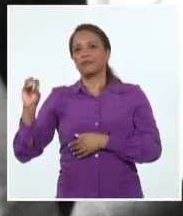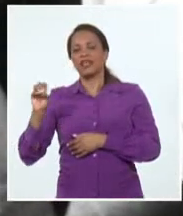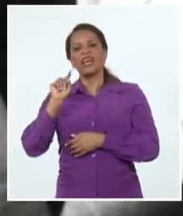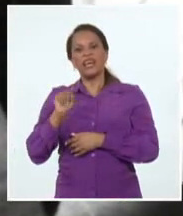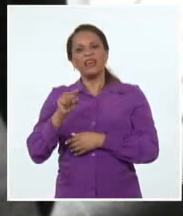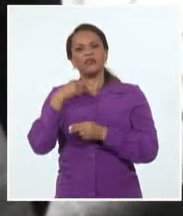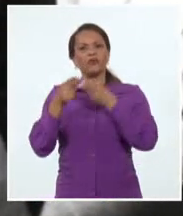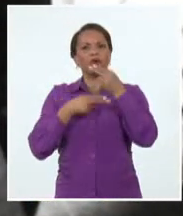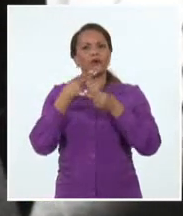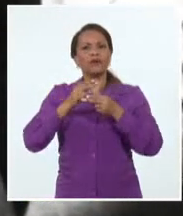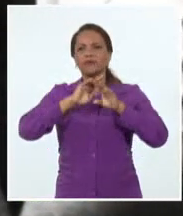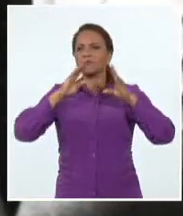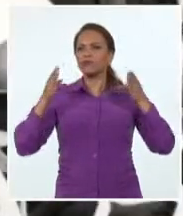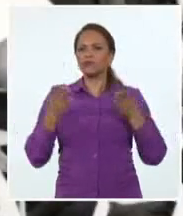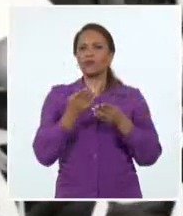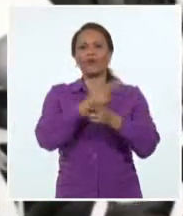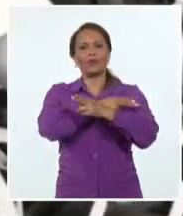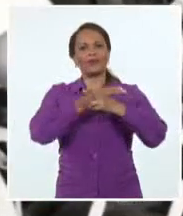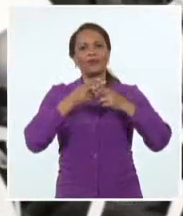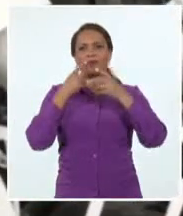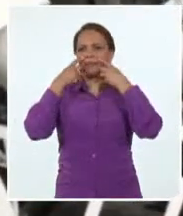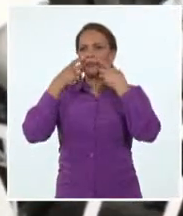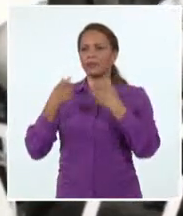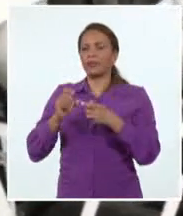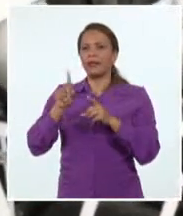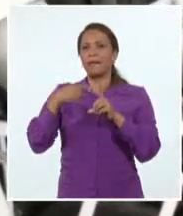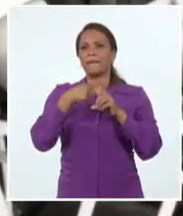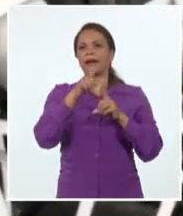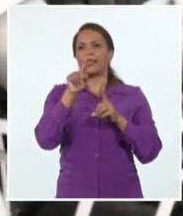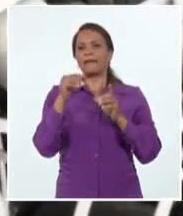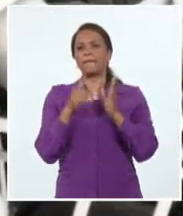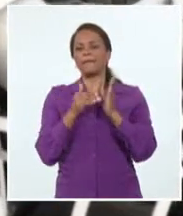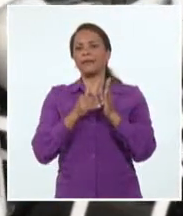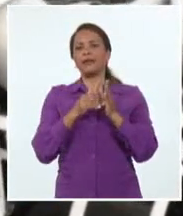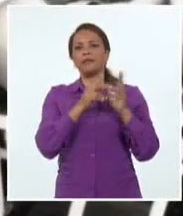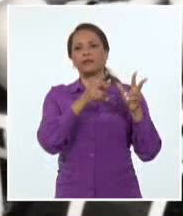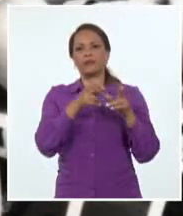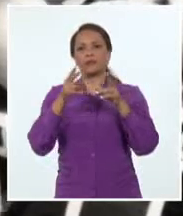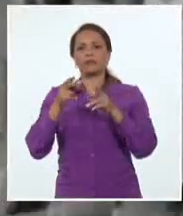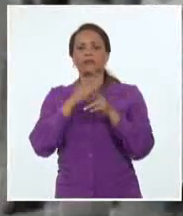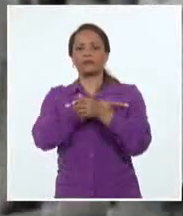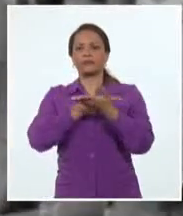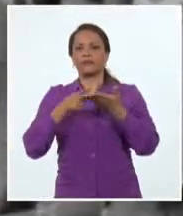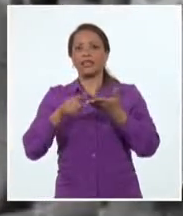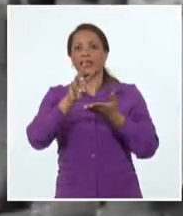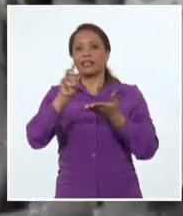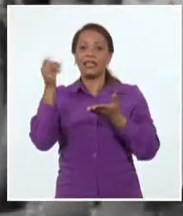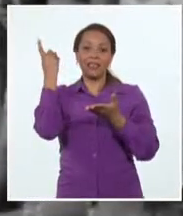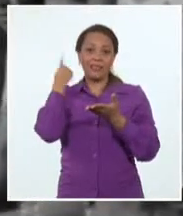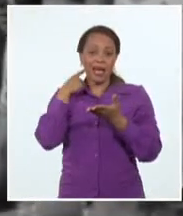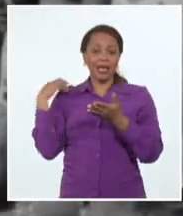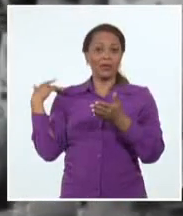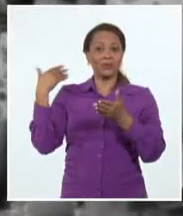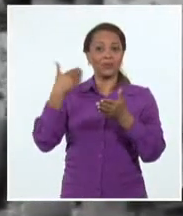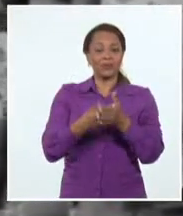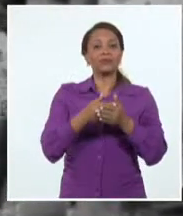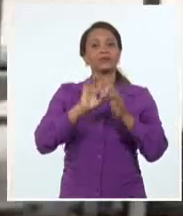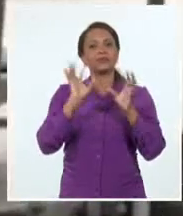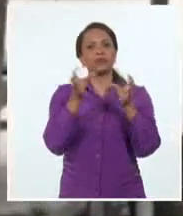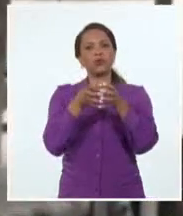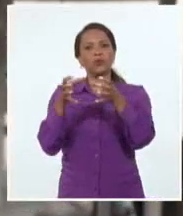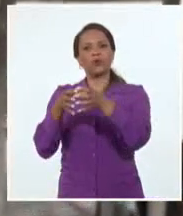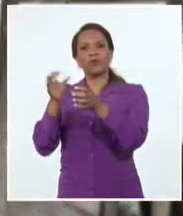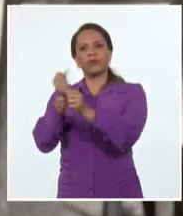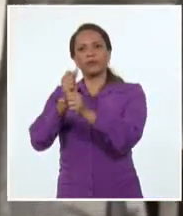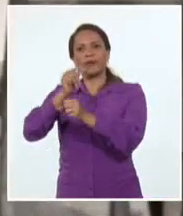llevó a ser todo un paradigma. Con más de 1,000 emisiones semanales y durante 30 años, este espacio aglutinó un equipo de profesionales